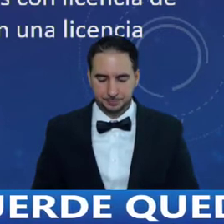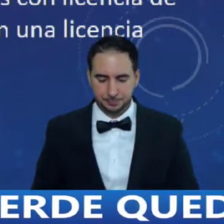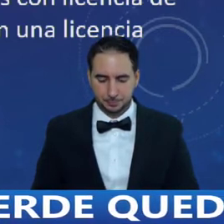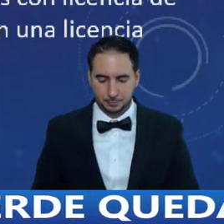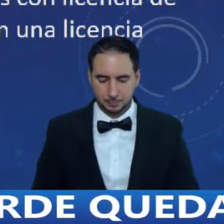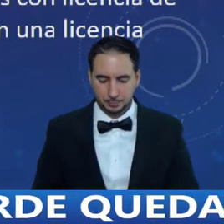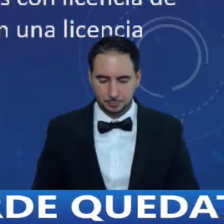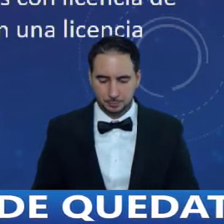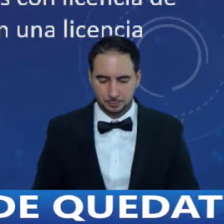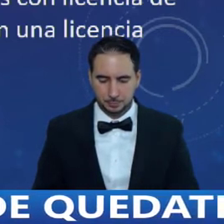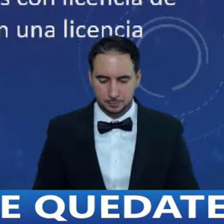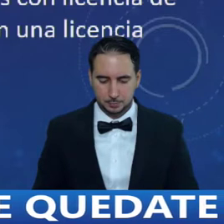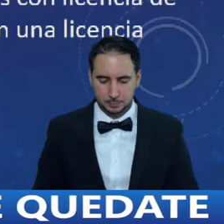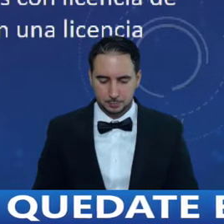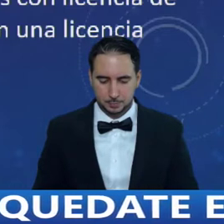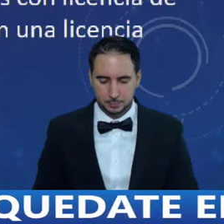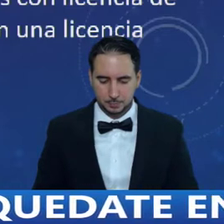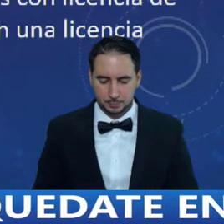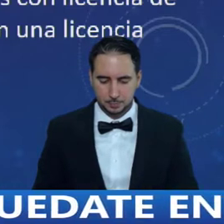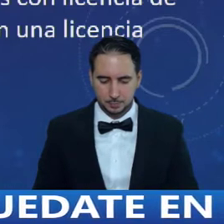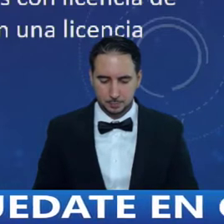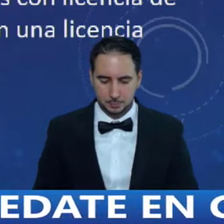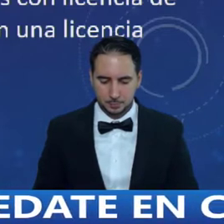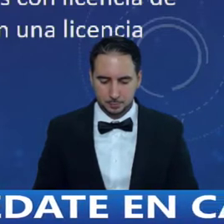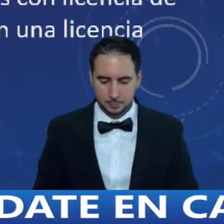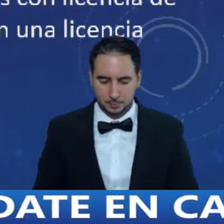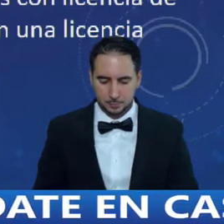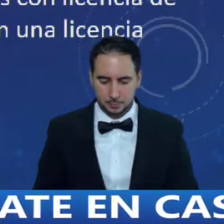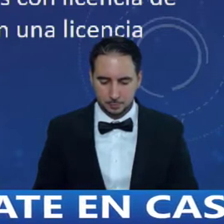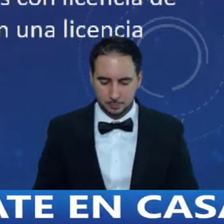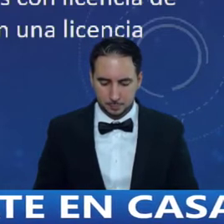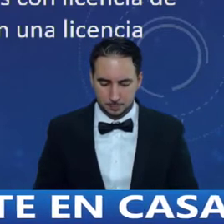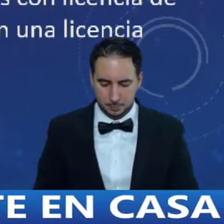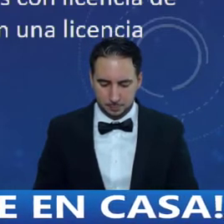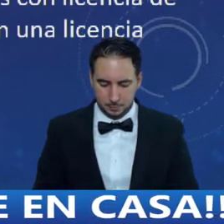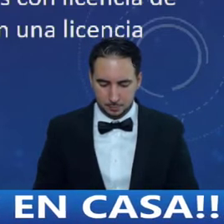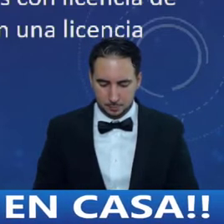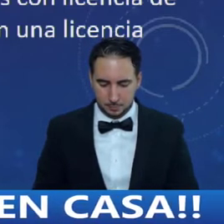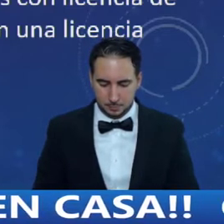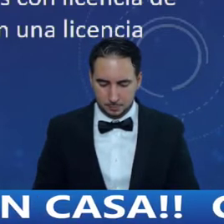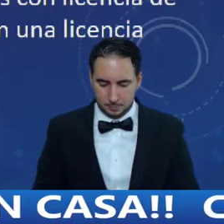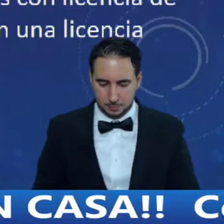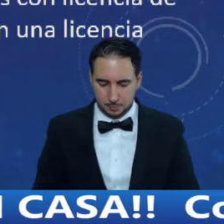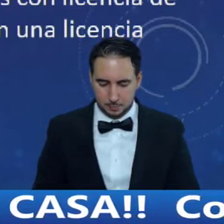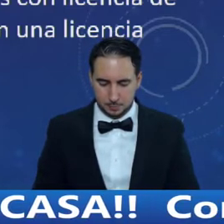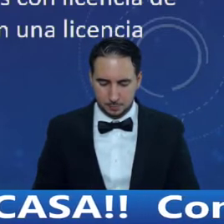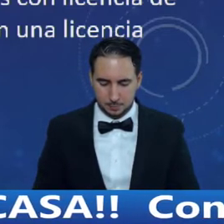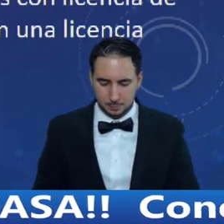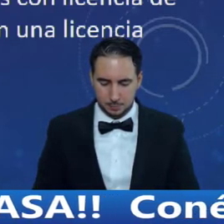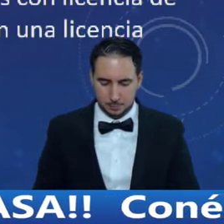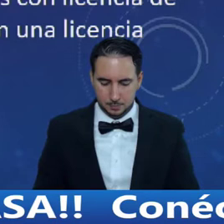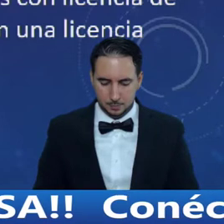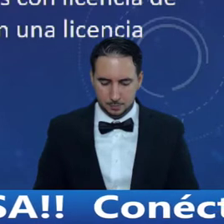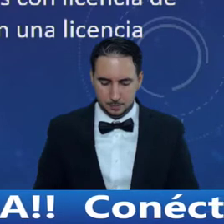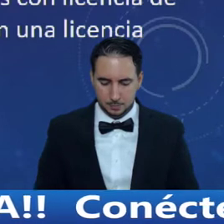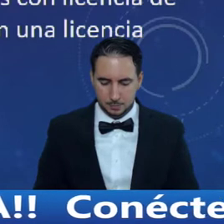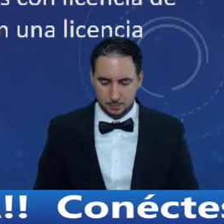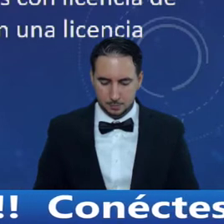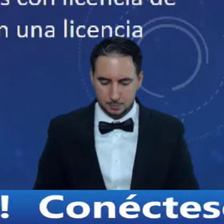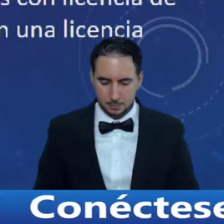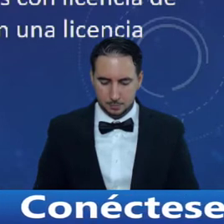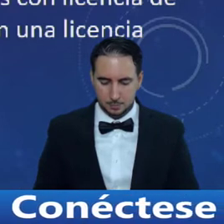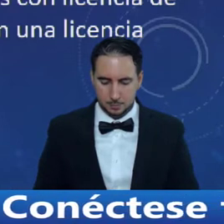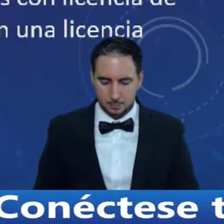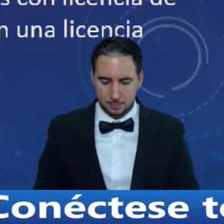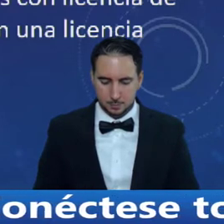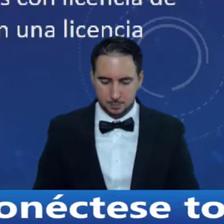que no hay manera de que usted pueda hacer trampas porque lo están mirando, tienen cámaras, es una seguridad impresionante.